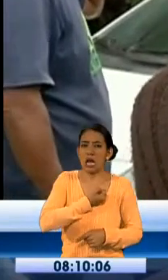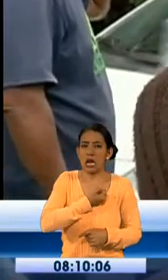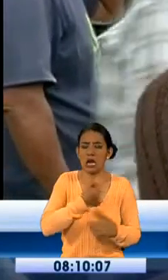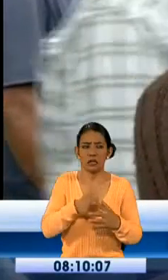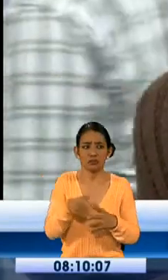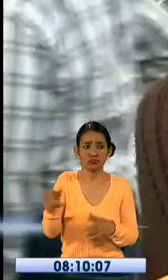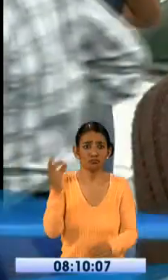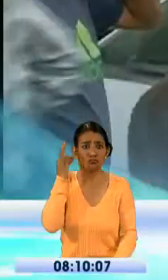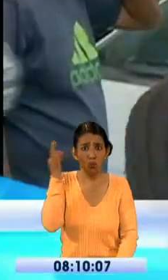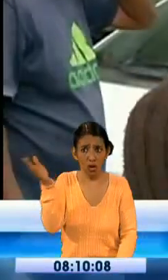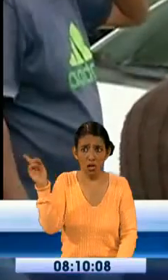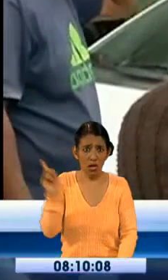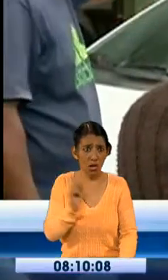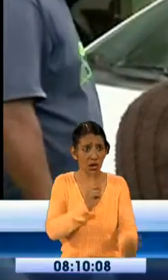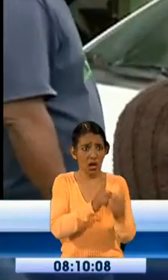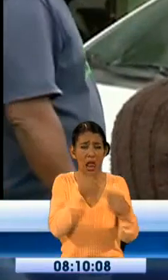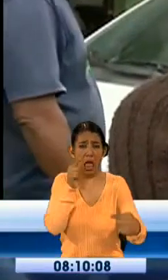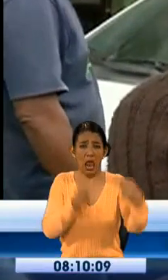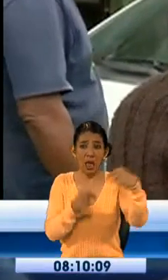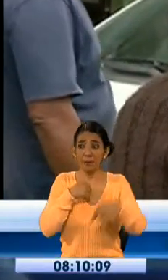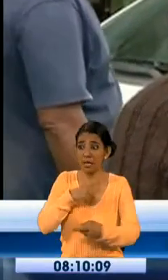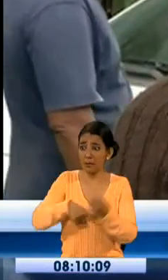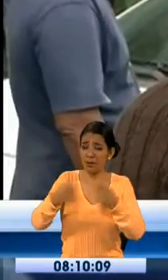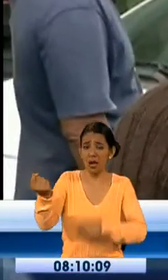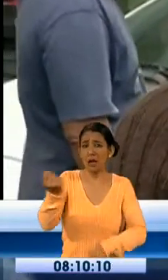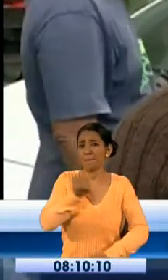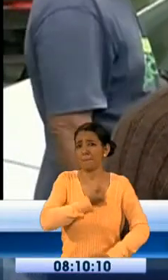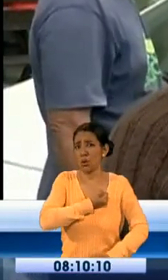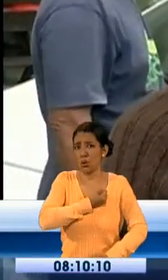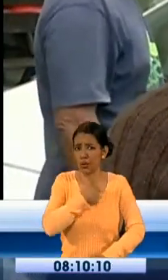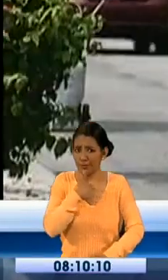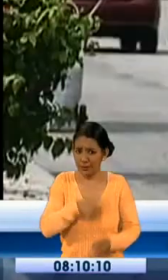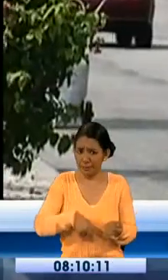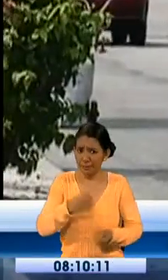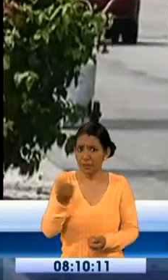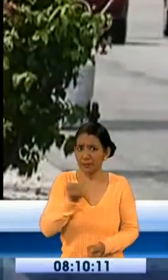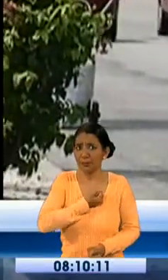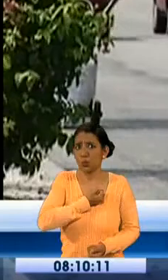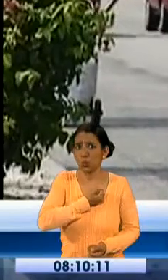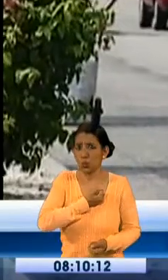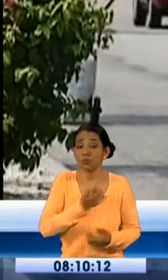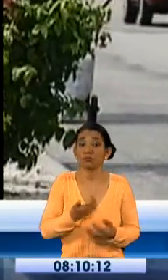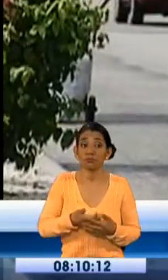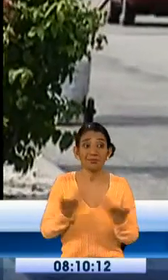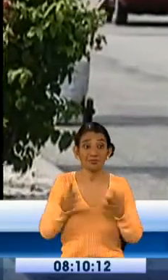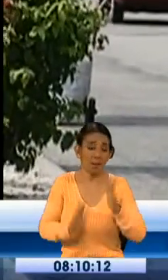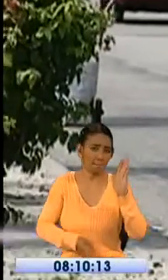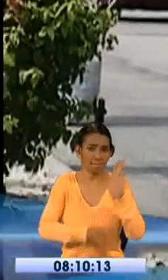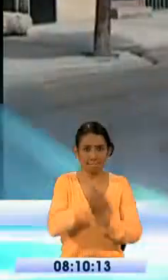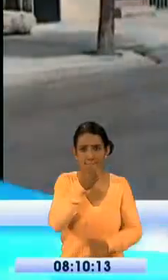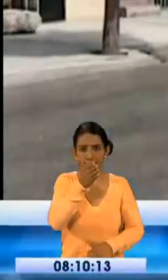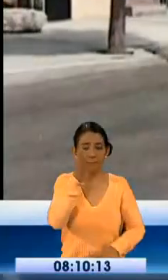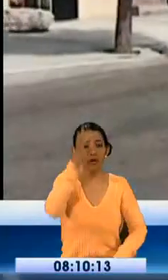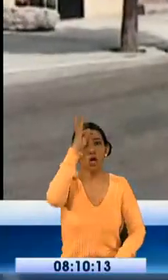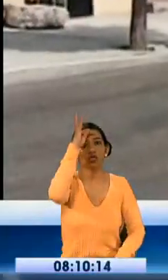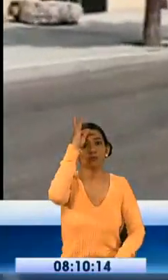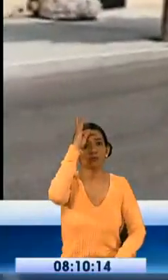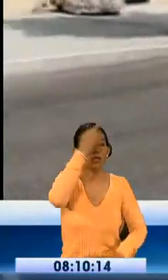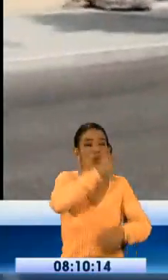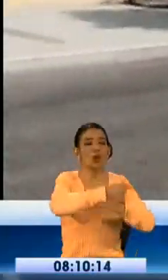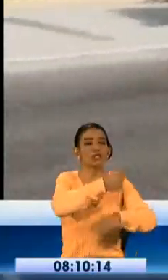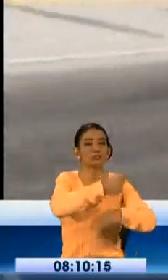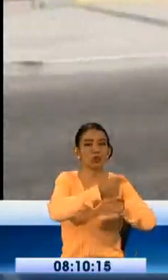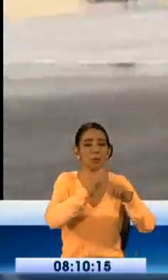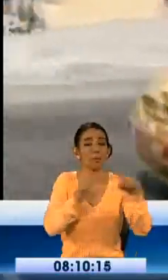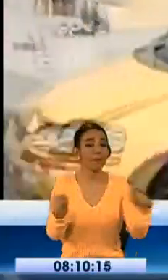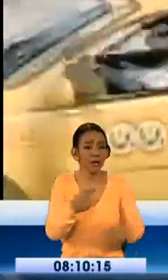viene y a lo que va a pelear con mi hermana, le clava el cuchillo aquí en el pecho. De inmediato la trasladaron hasta la maternidad del Guasmo y debido al tipo